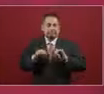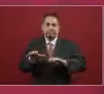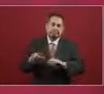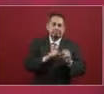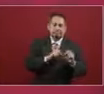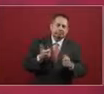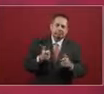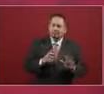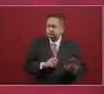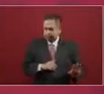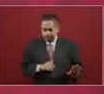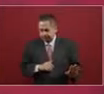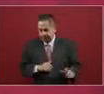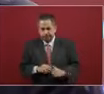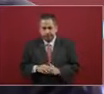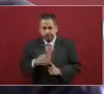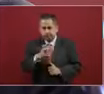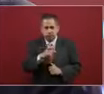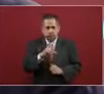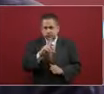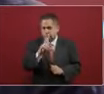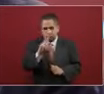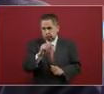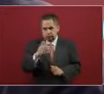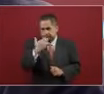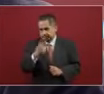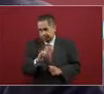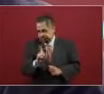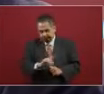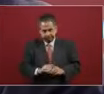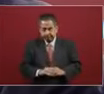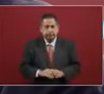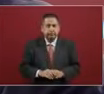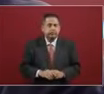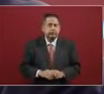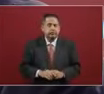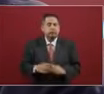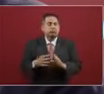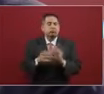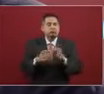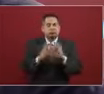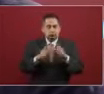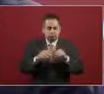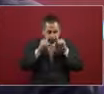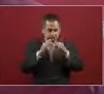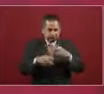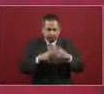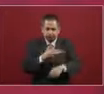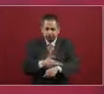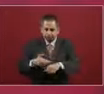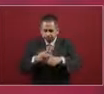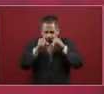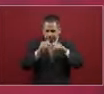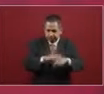recursos, eso no está bien y ya se está atendiendo,